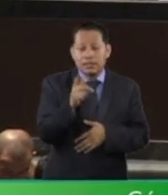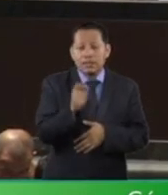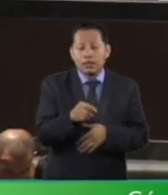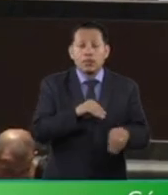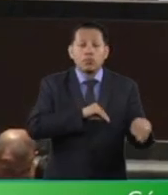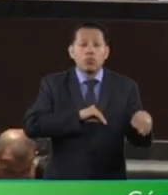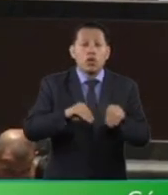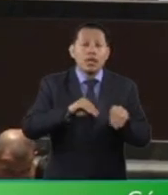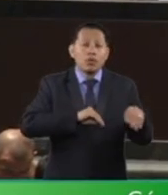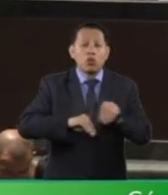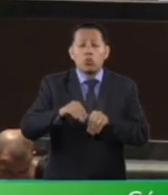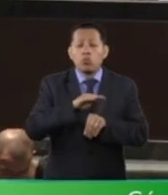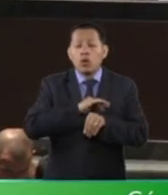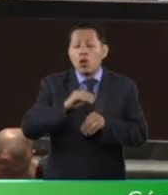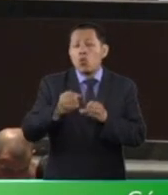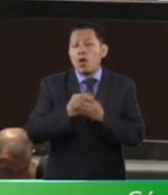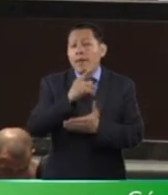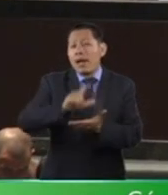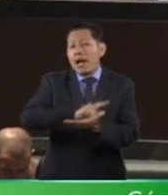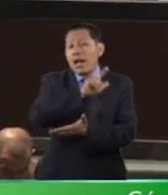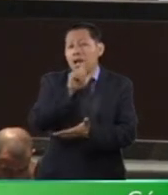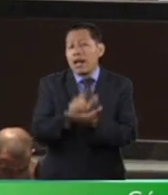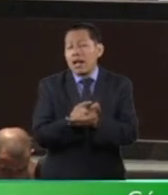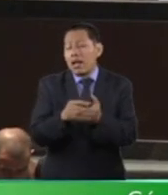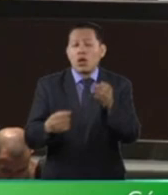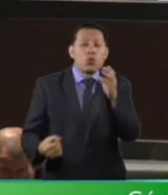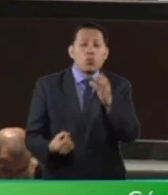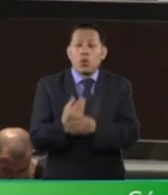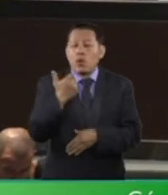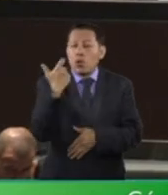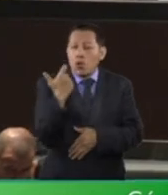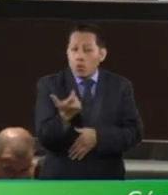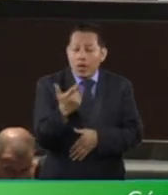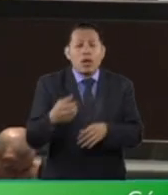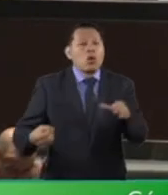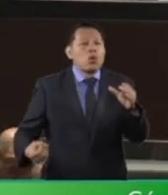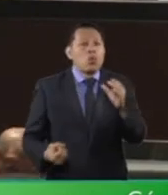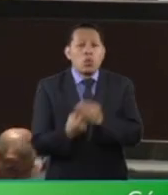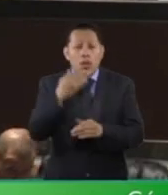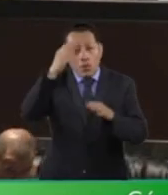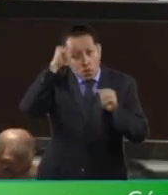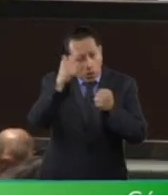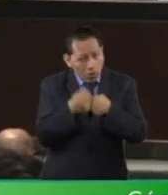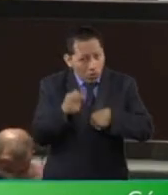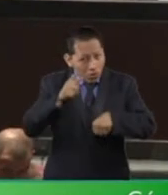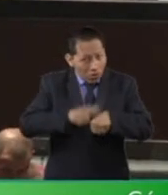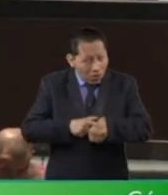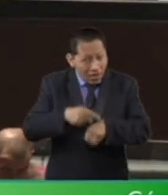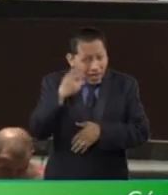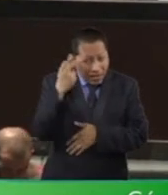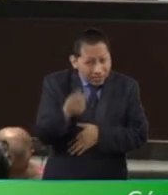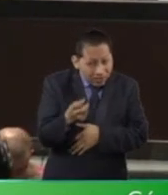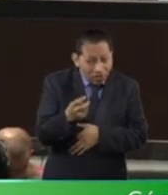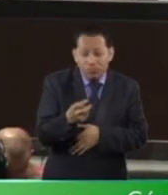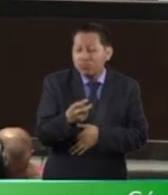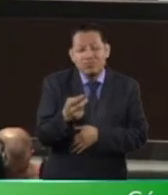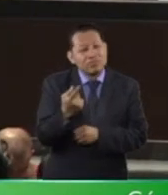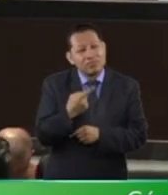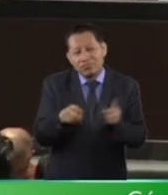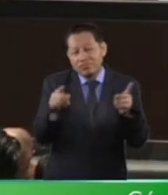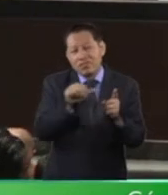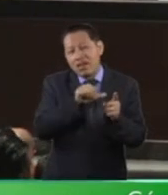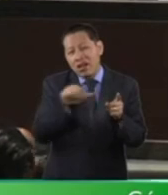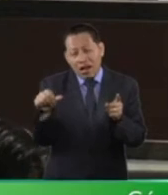que planteaba una nueva legalidad, una nueva economía y un nuevo pacto social terminó entregado a los